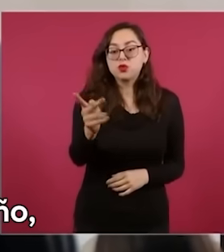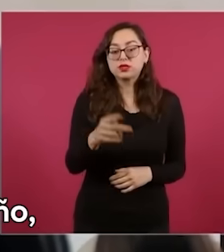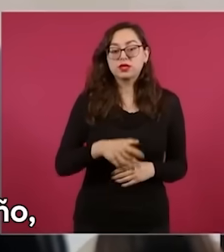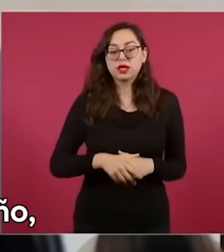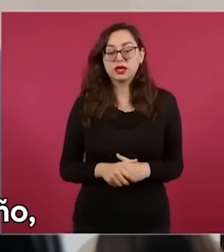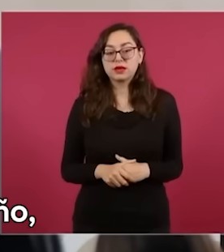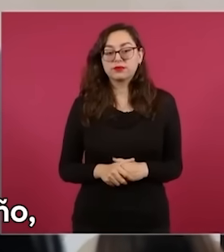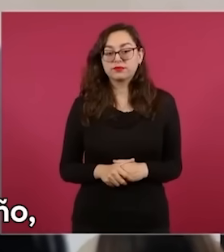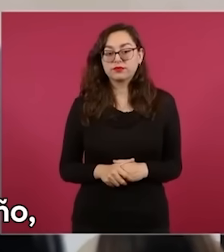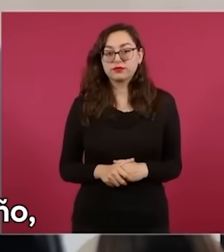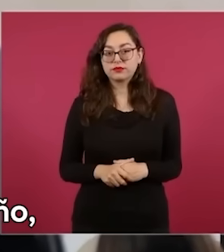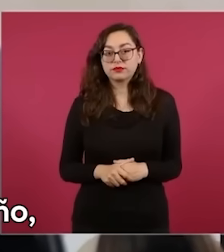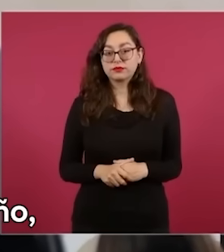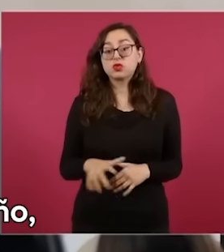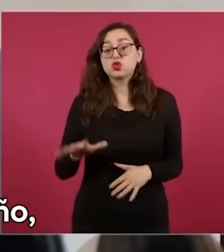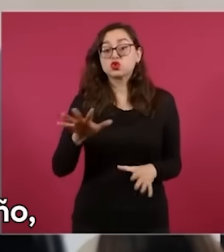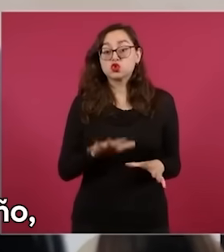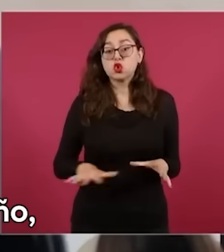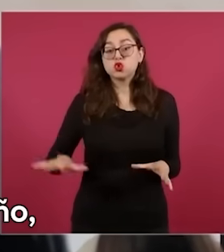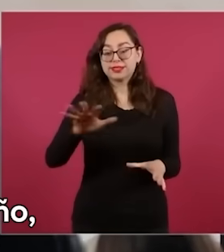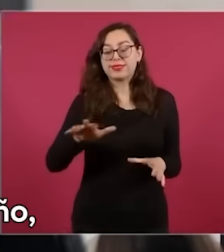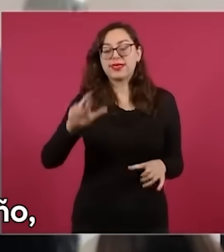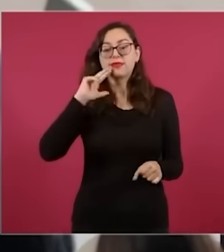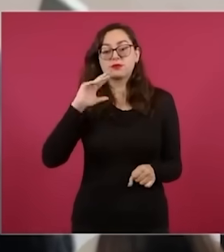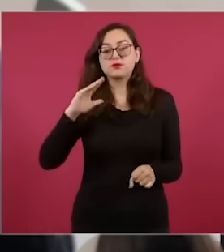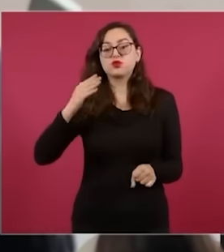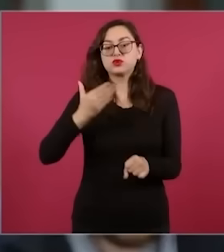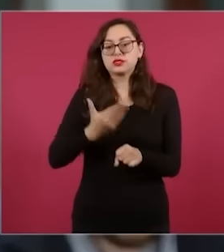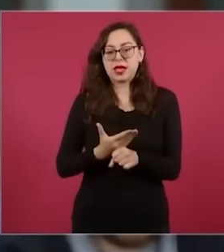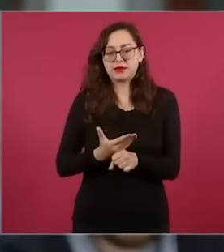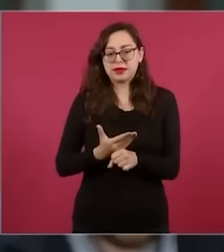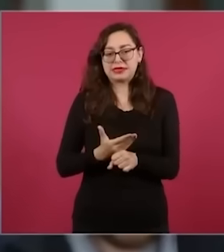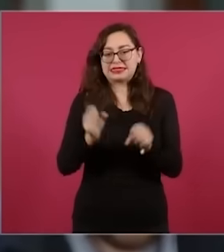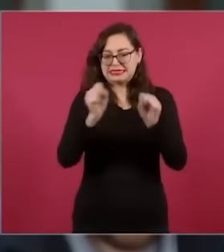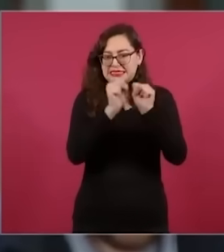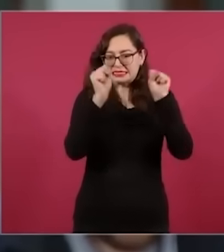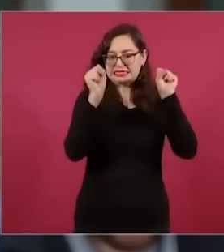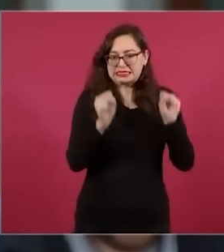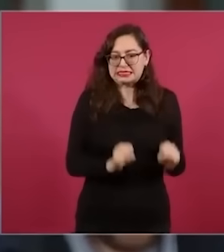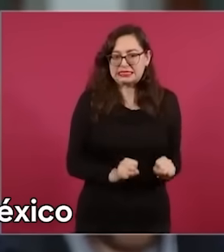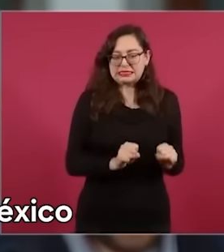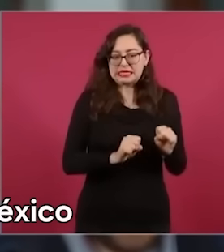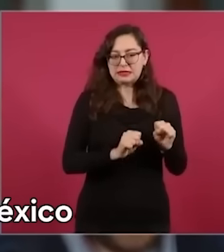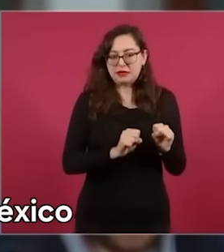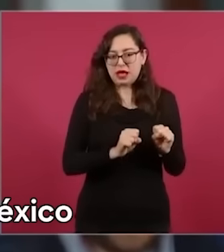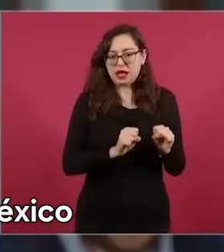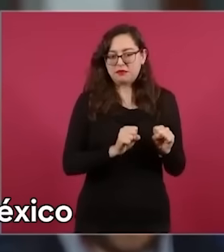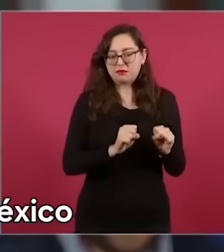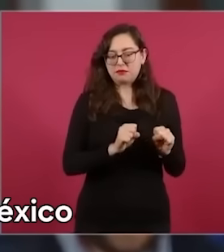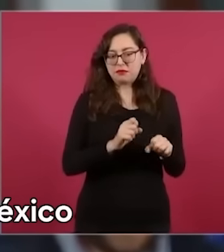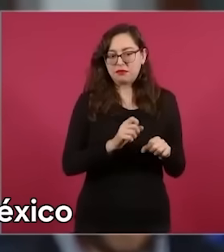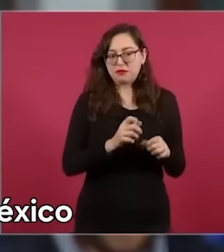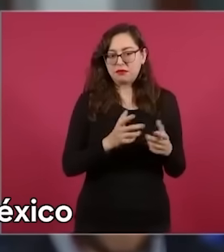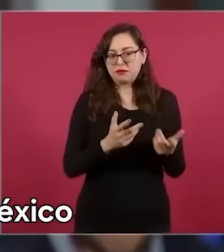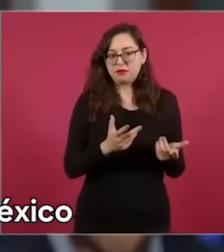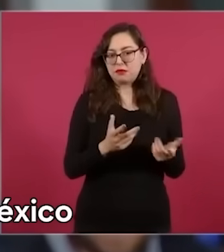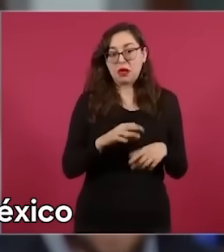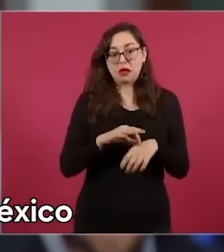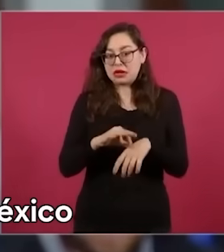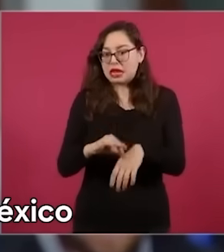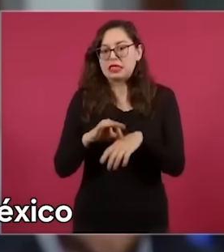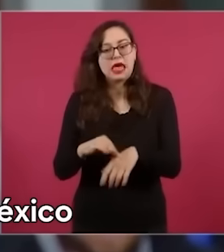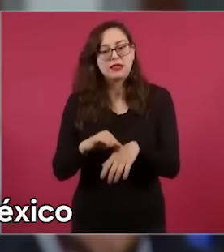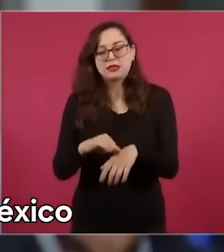la sociedad responsable es un diseño, no es una realidad, yo creo, ni en los